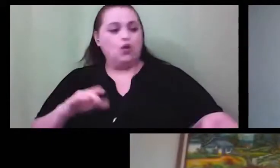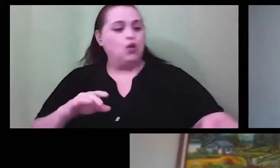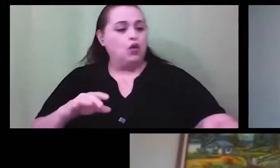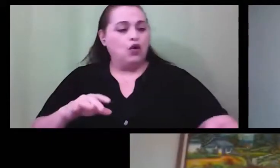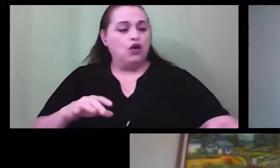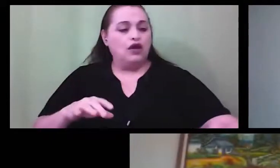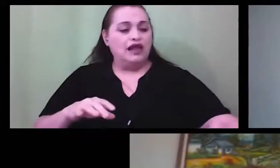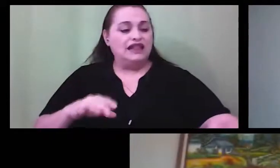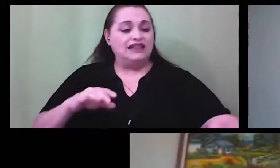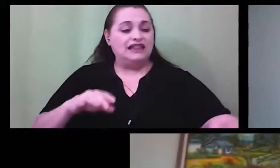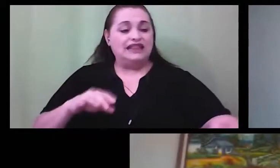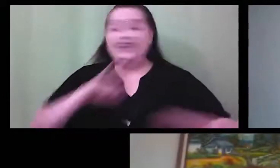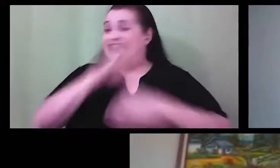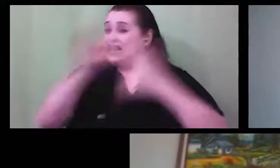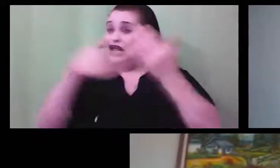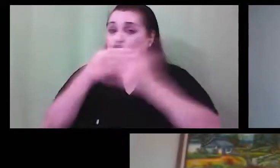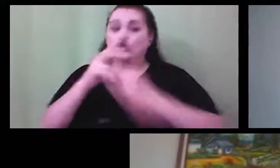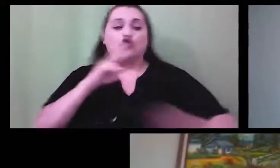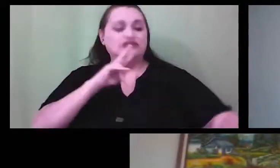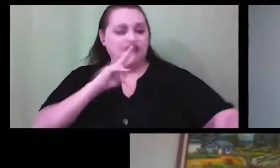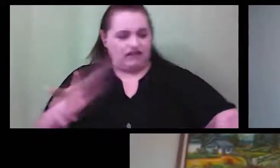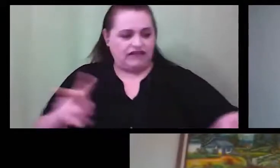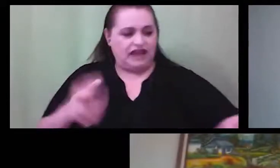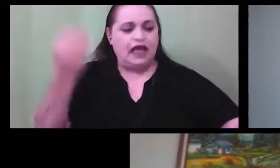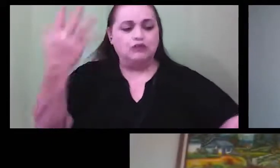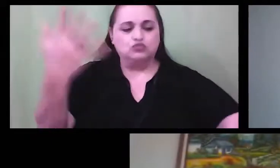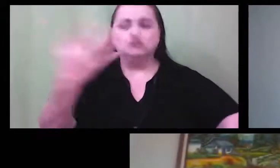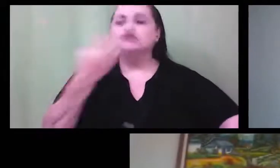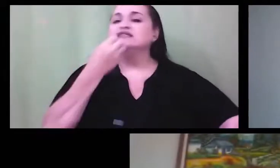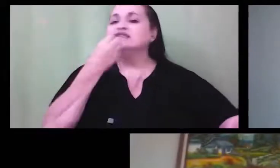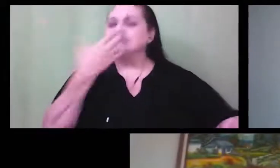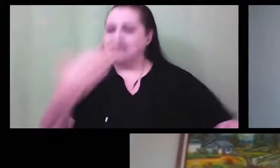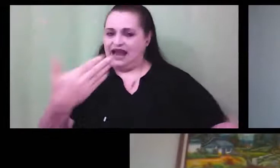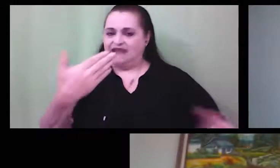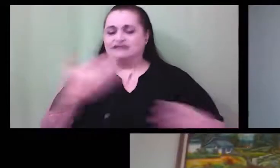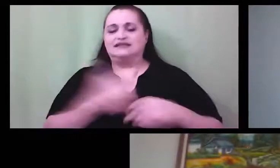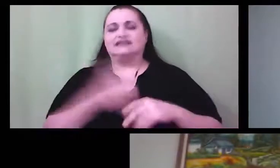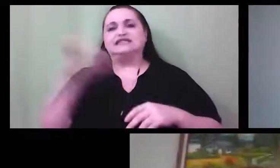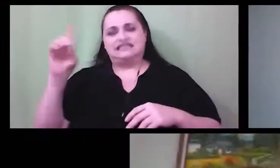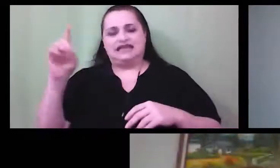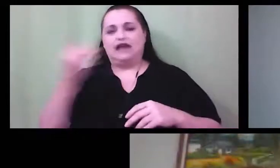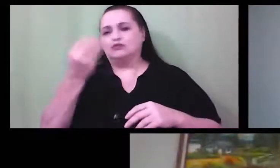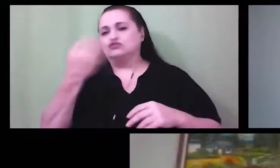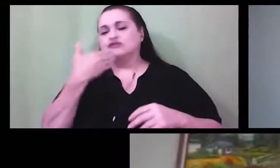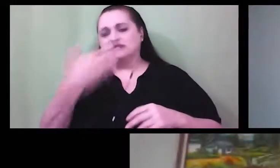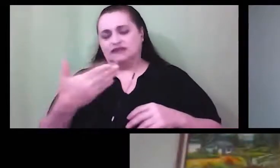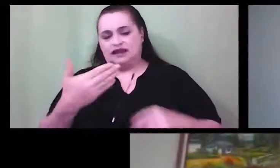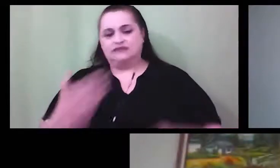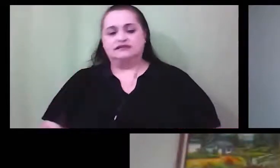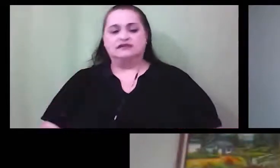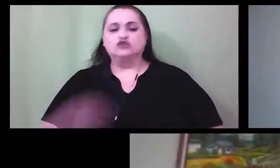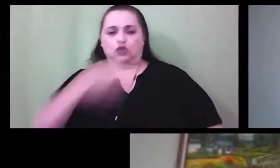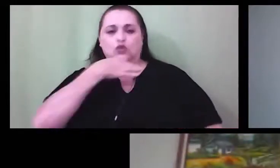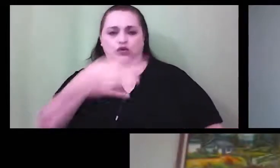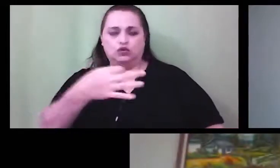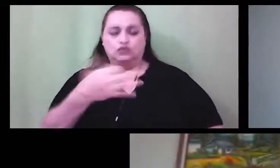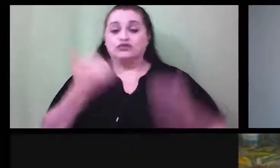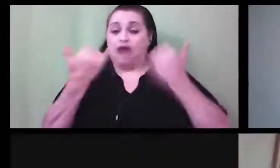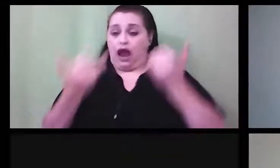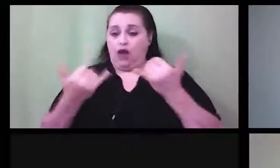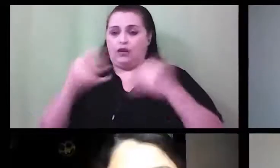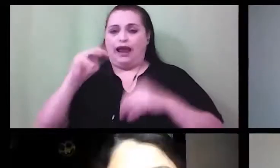sea una realidad. Muchísimas gracias, Dixiana. Con gusto. Y vamos con